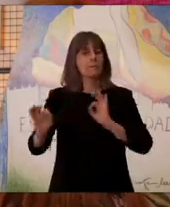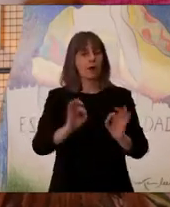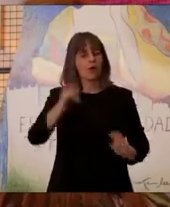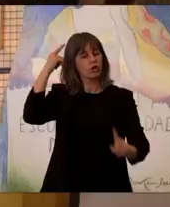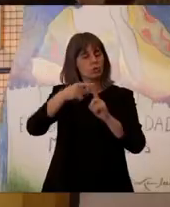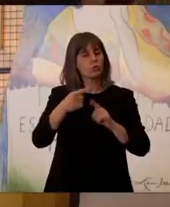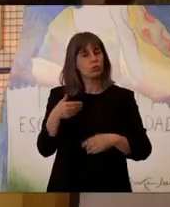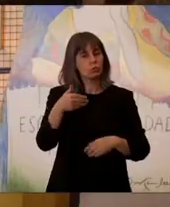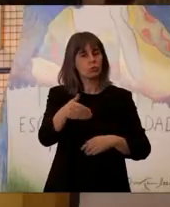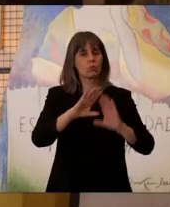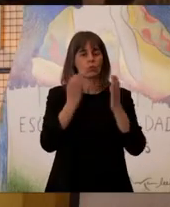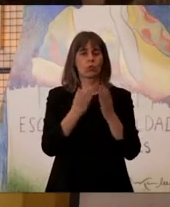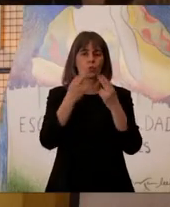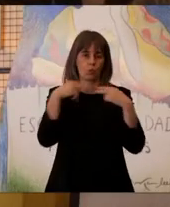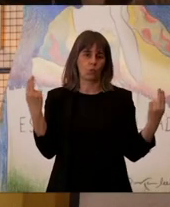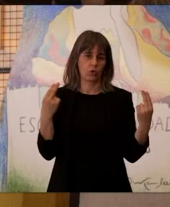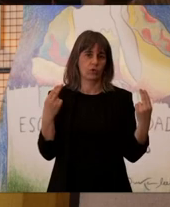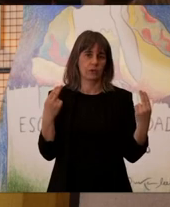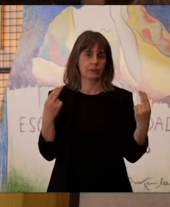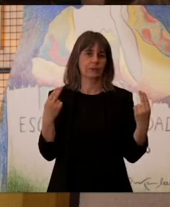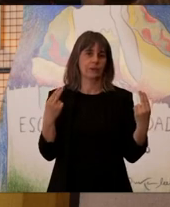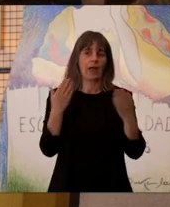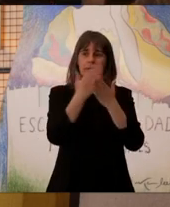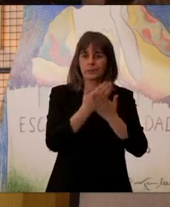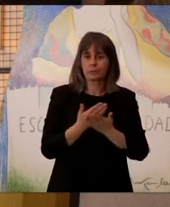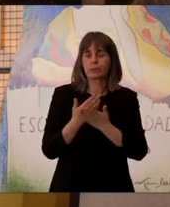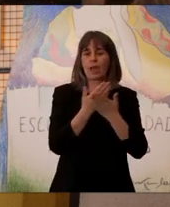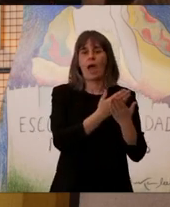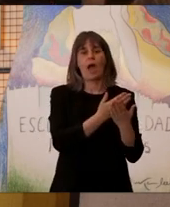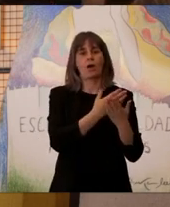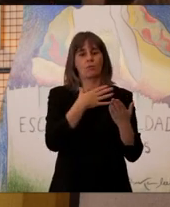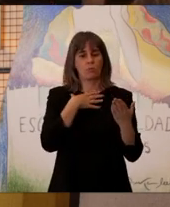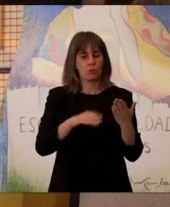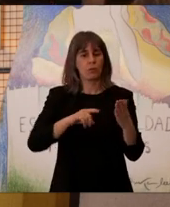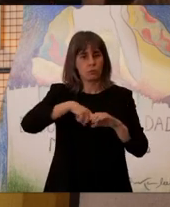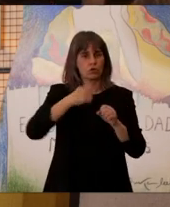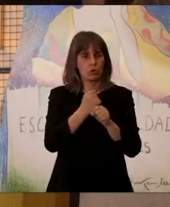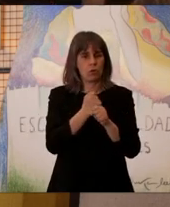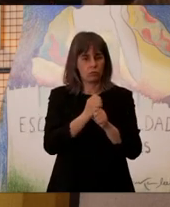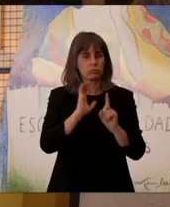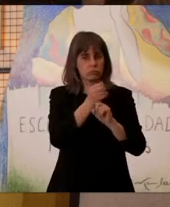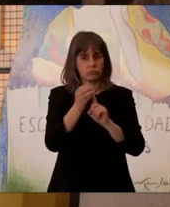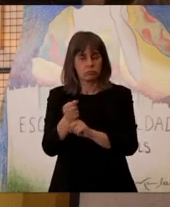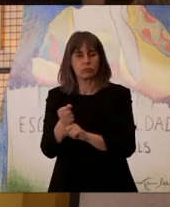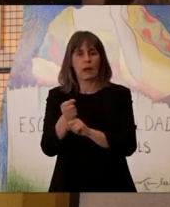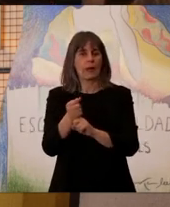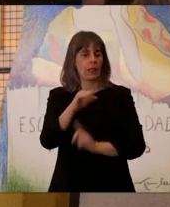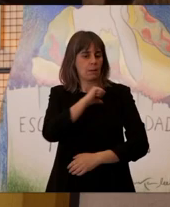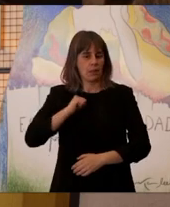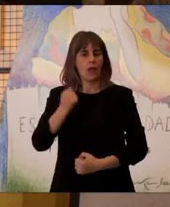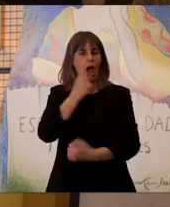mundo público para estudiar poder ocupar trabajos tener Independencia económica